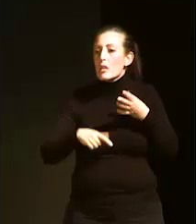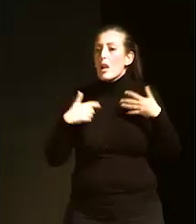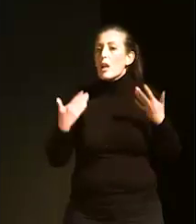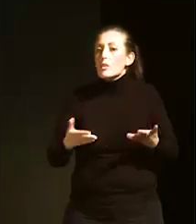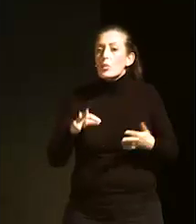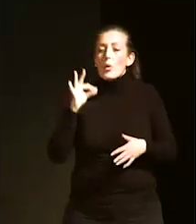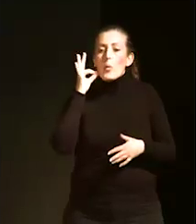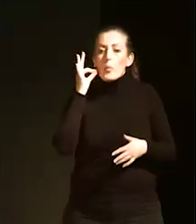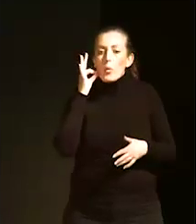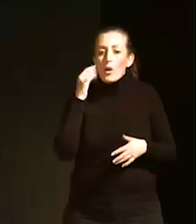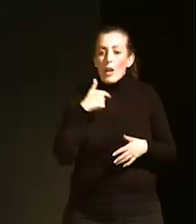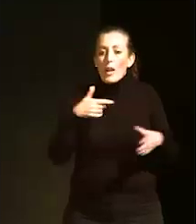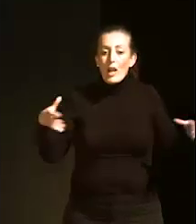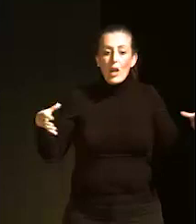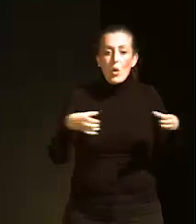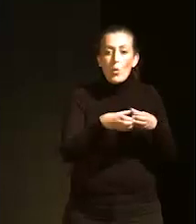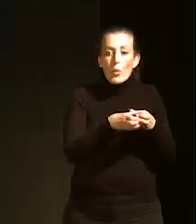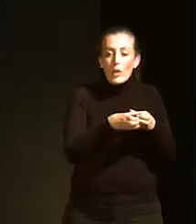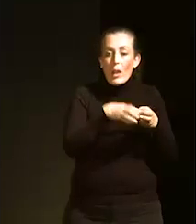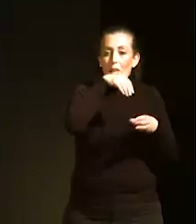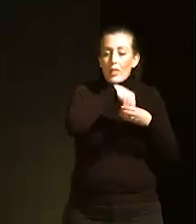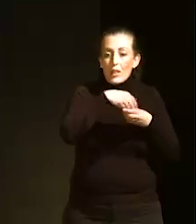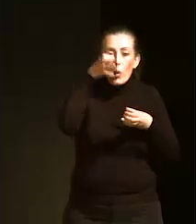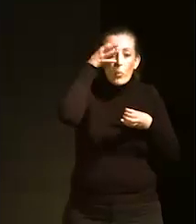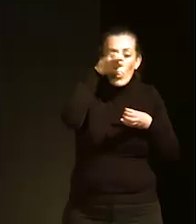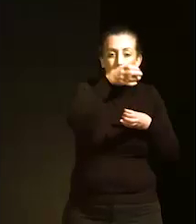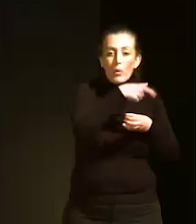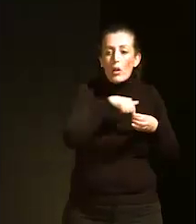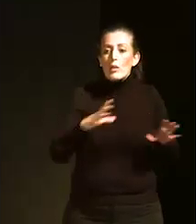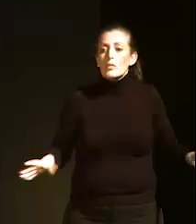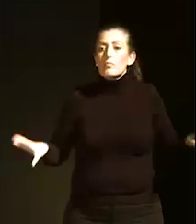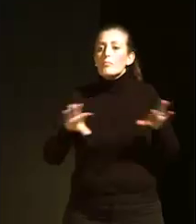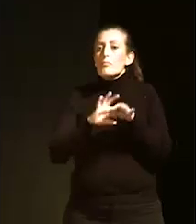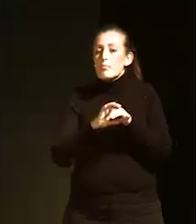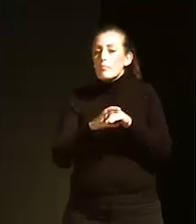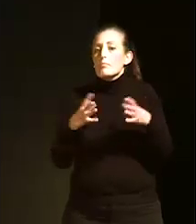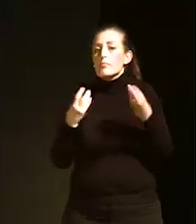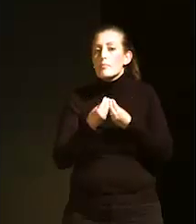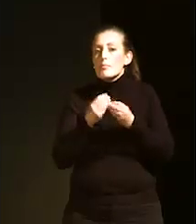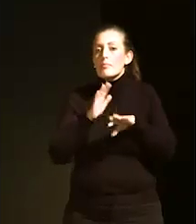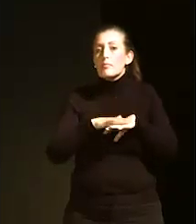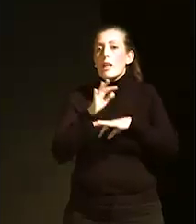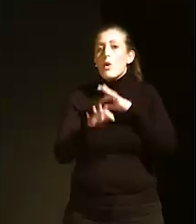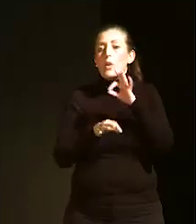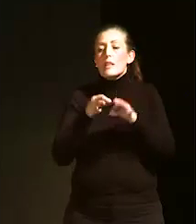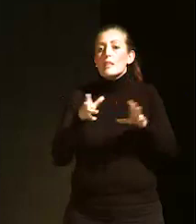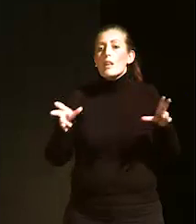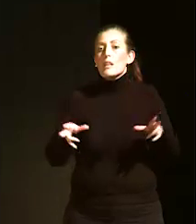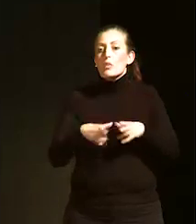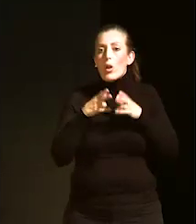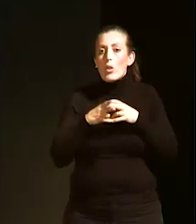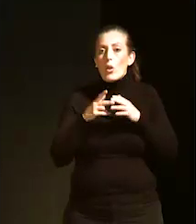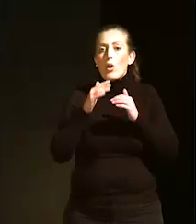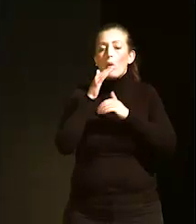y el sentido comunitario que rige a los pueblos ha sido entonces una combinación propicia para que la organización social los